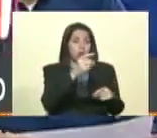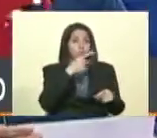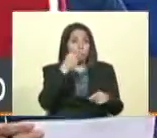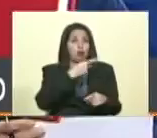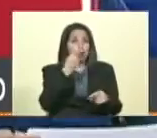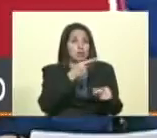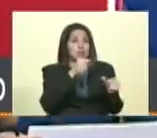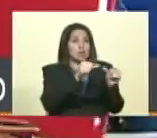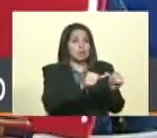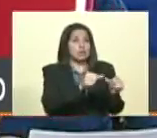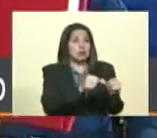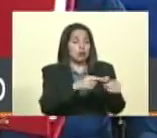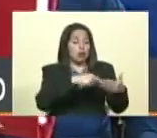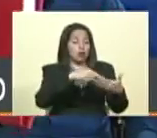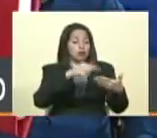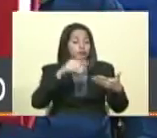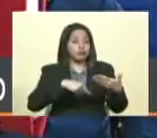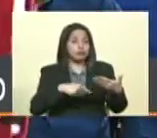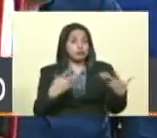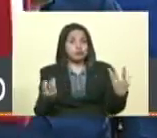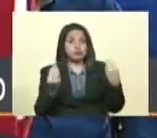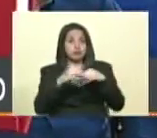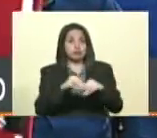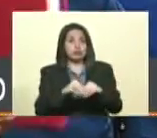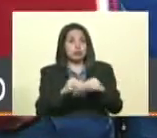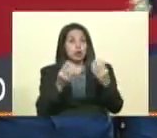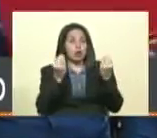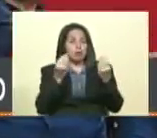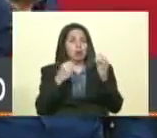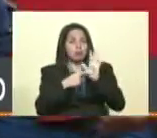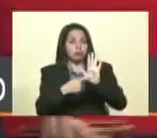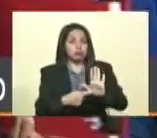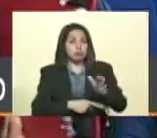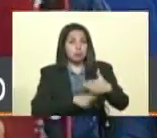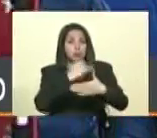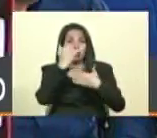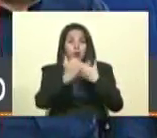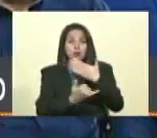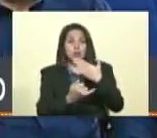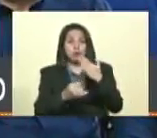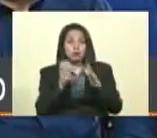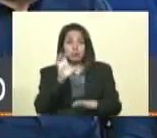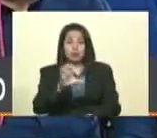¿verdad?, contratos colectivos que apunten a un proyecto de país, no nada